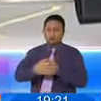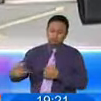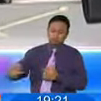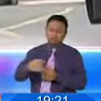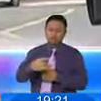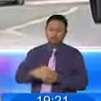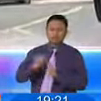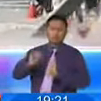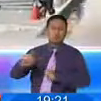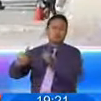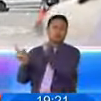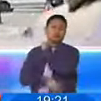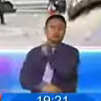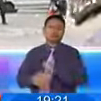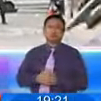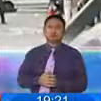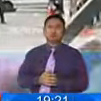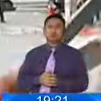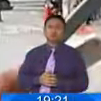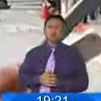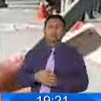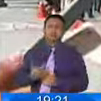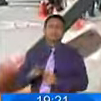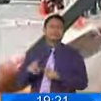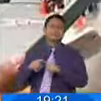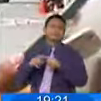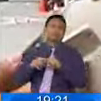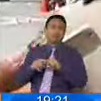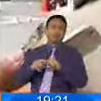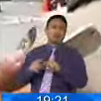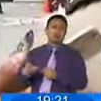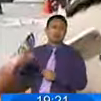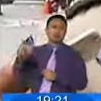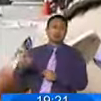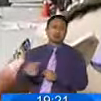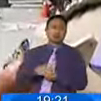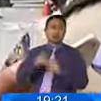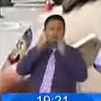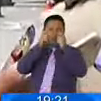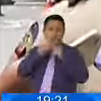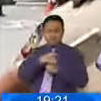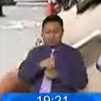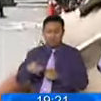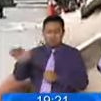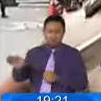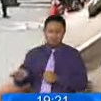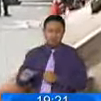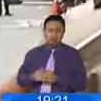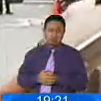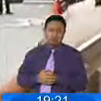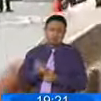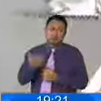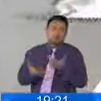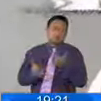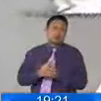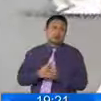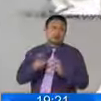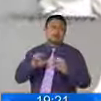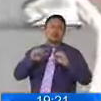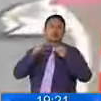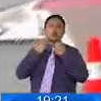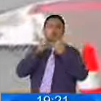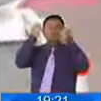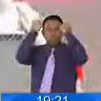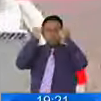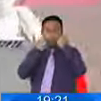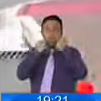ellos puedan ser sancionados. Depende del tipo de delito que el señor fiscal vaya a encauzarles, que incluso puede ser ya por terrorismo si fuese el